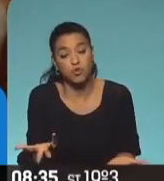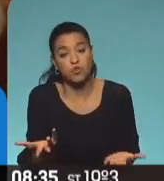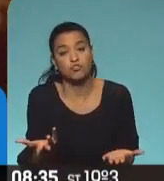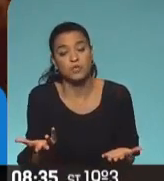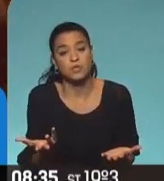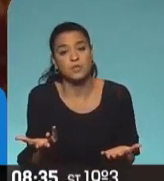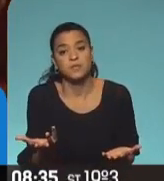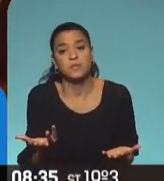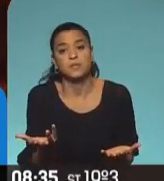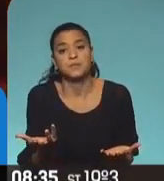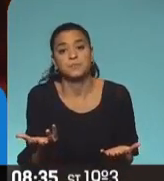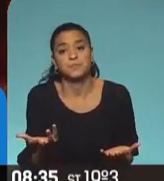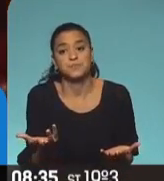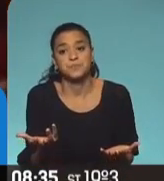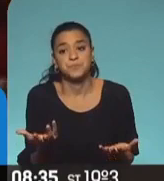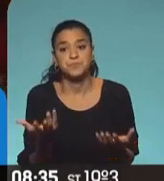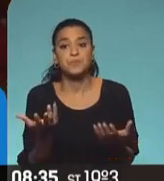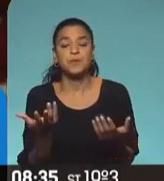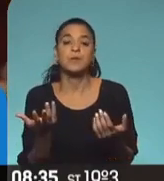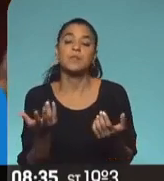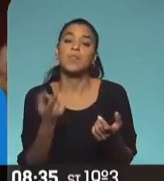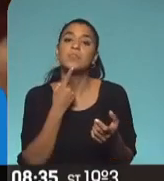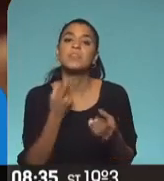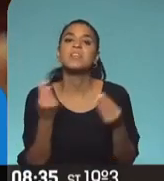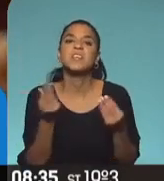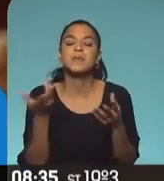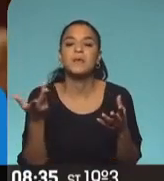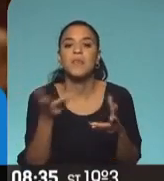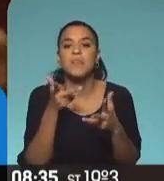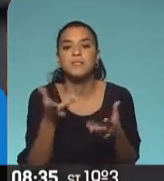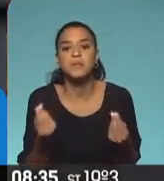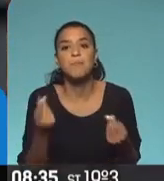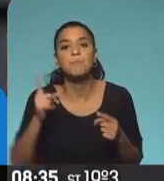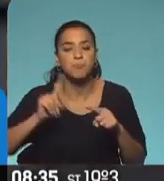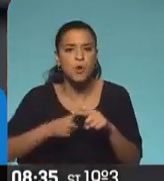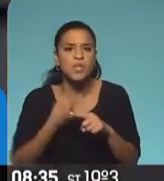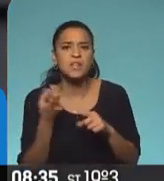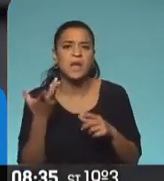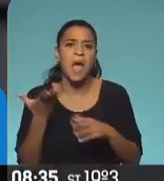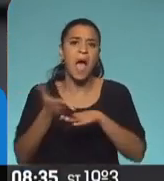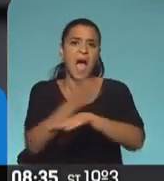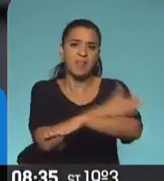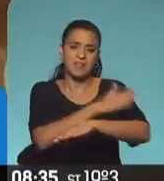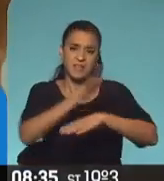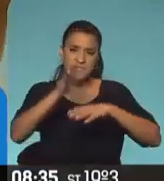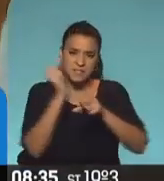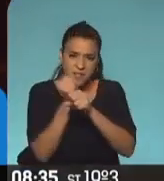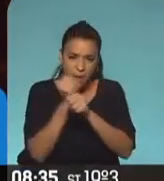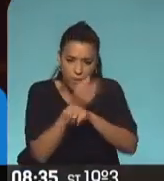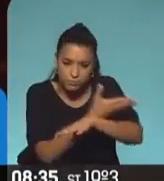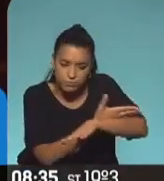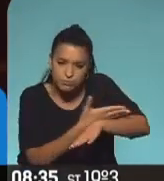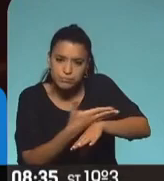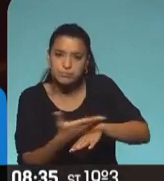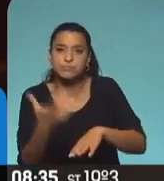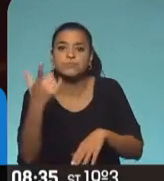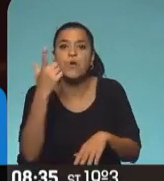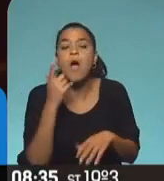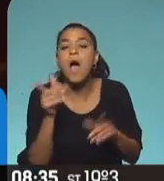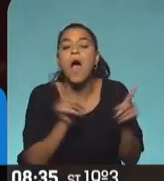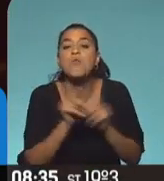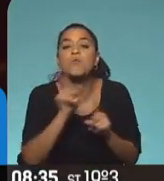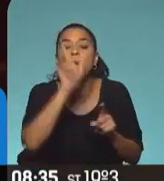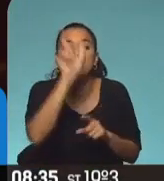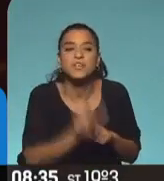digamos las pretensiones que tenía por lo menos lo que políticamente se venía trabajando que un hombre de su entorno a alguien de su